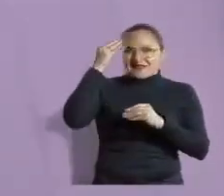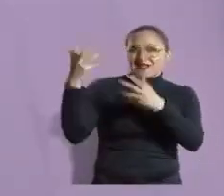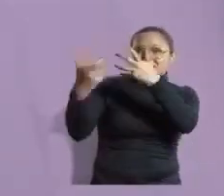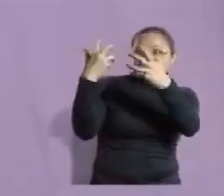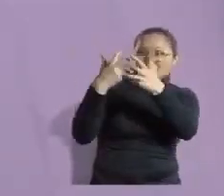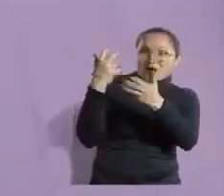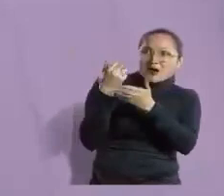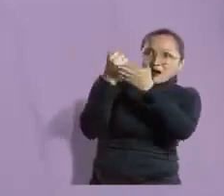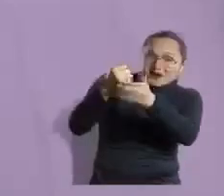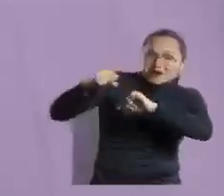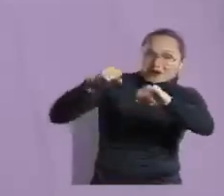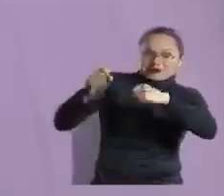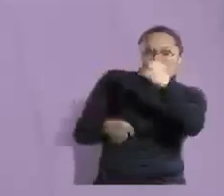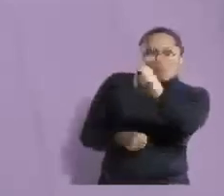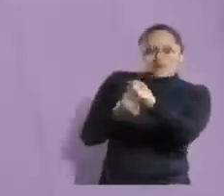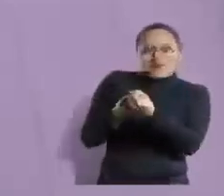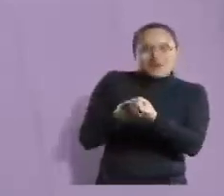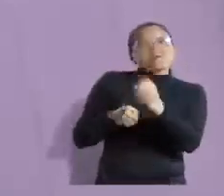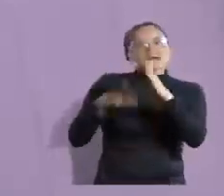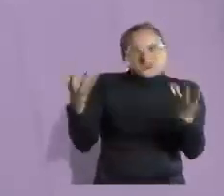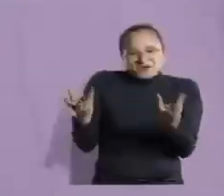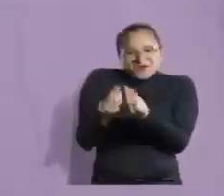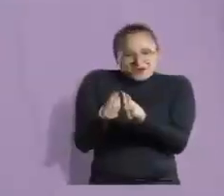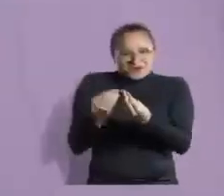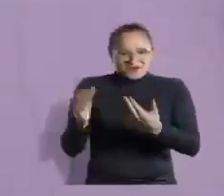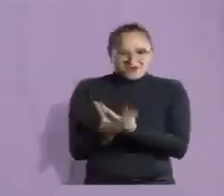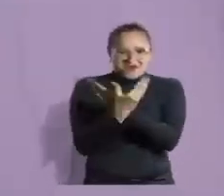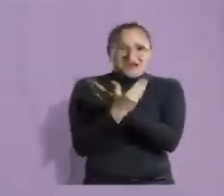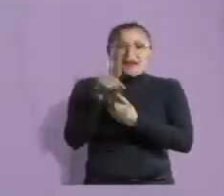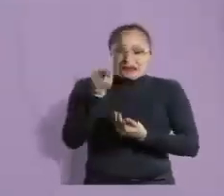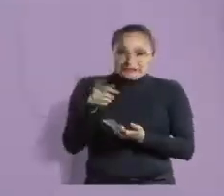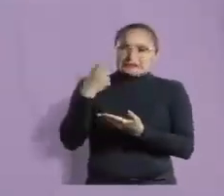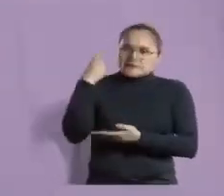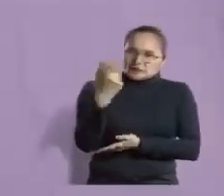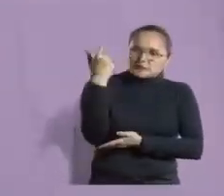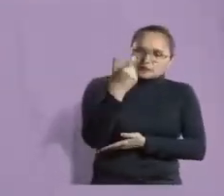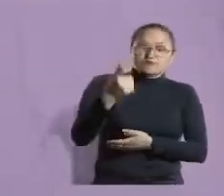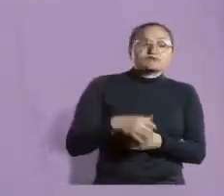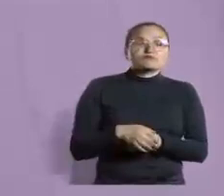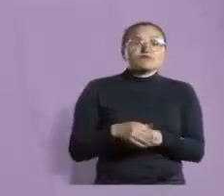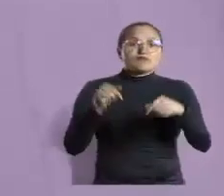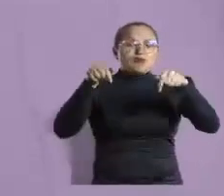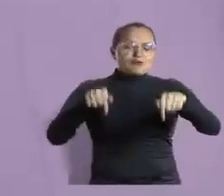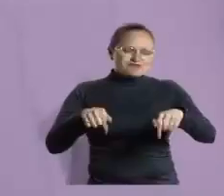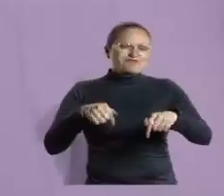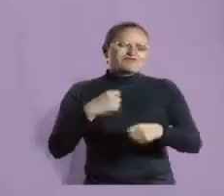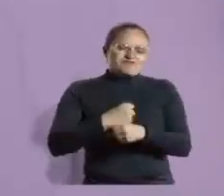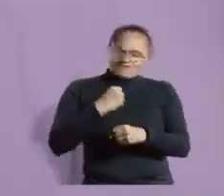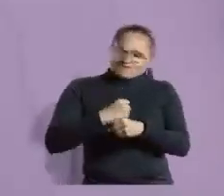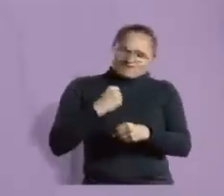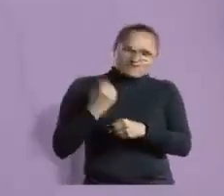especialmente que está haciendo la unidad de búsqueda hoy celebramos que después de cinco años de arduo trabajo